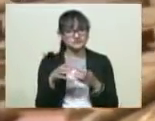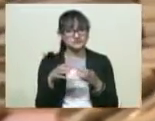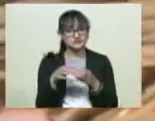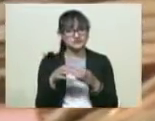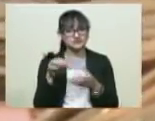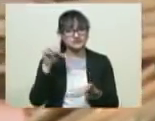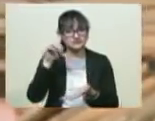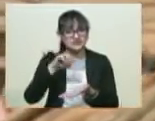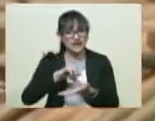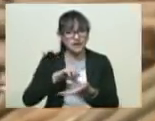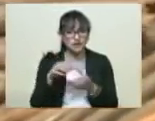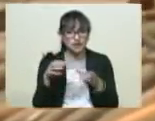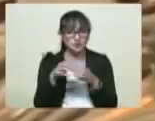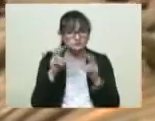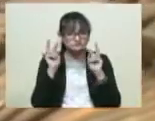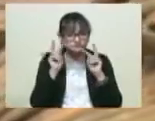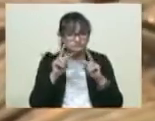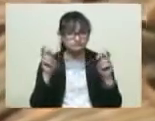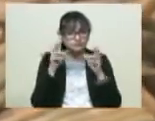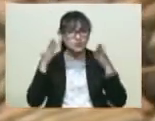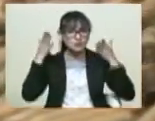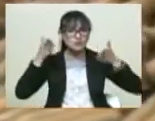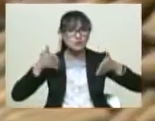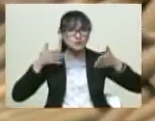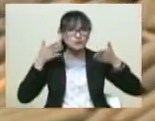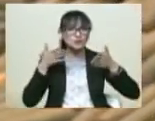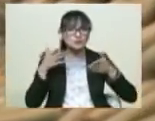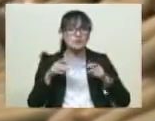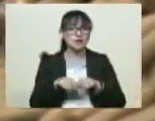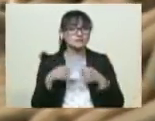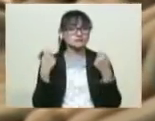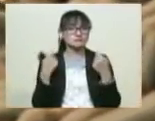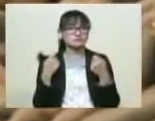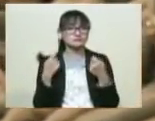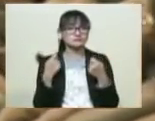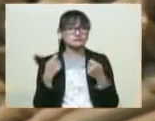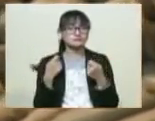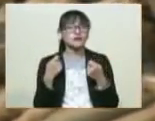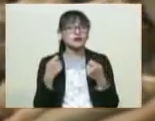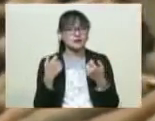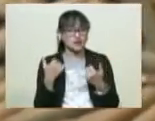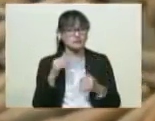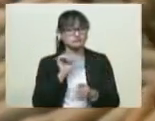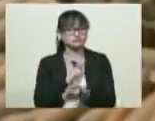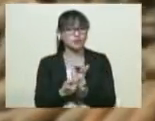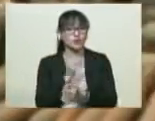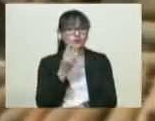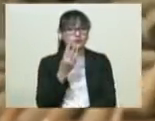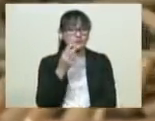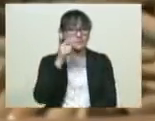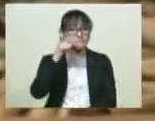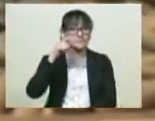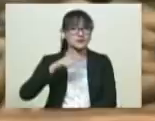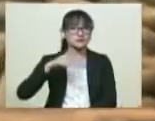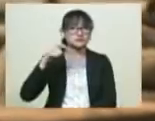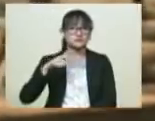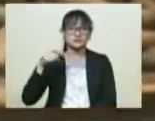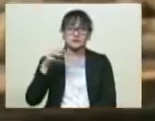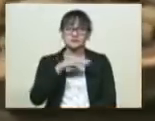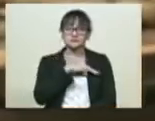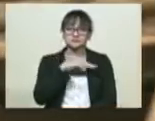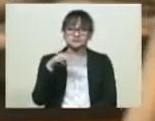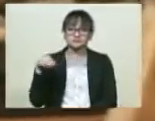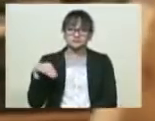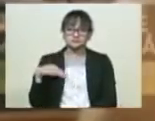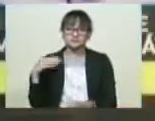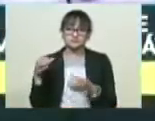capacitación e instrucción y la detención de tres personas, miembro activo de